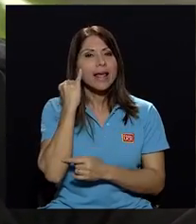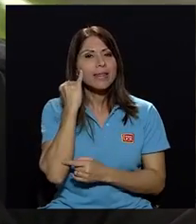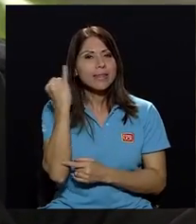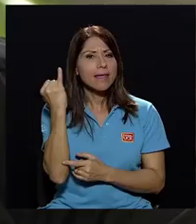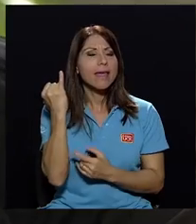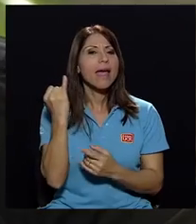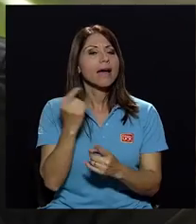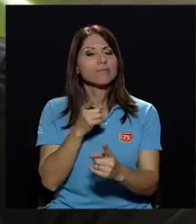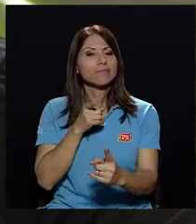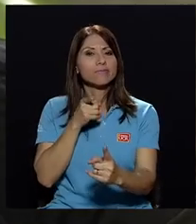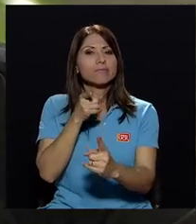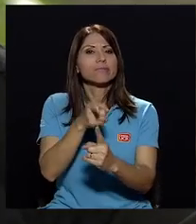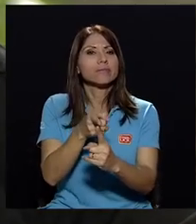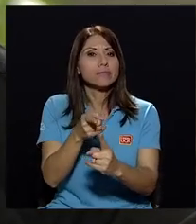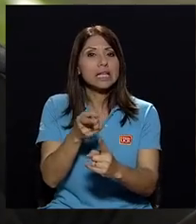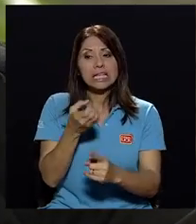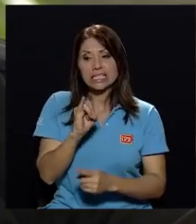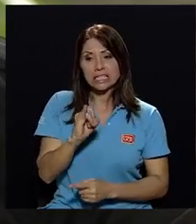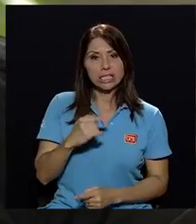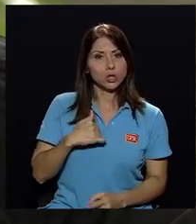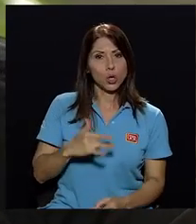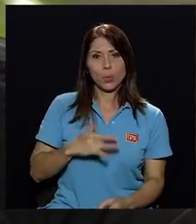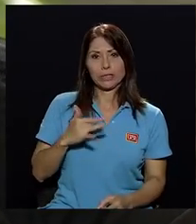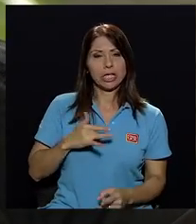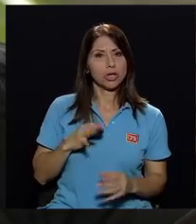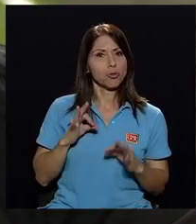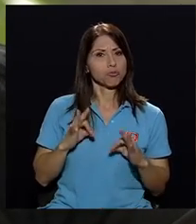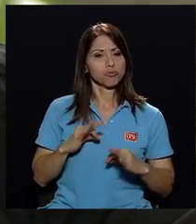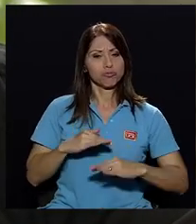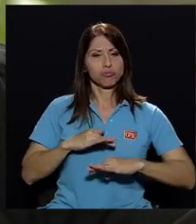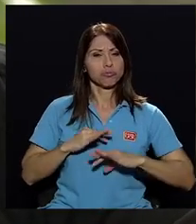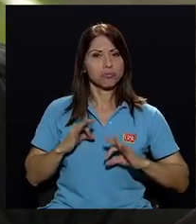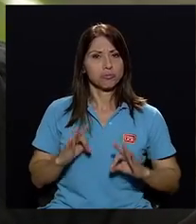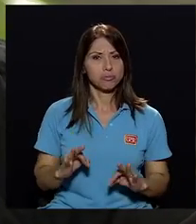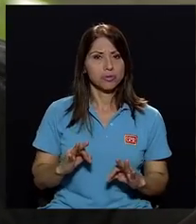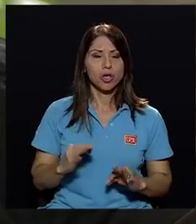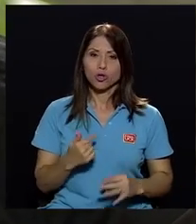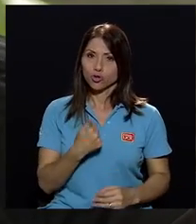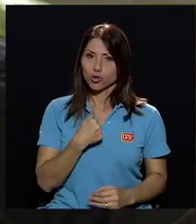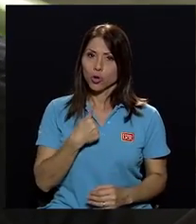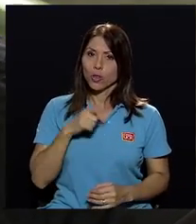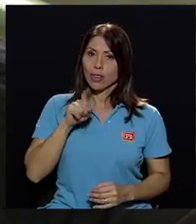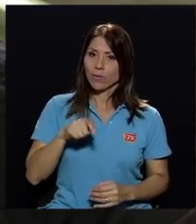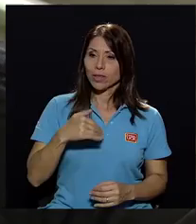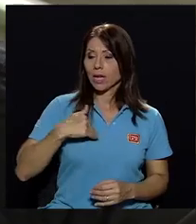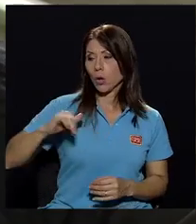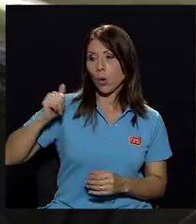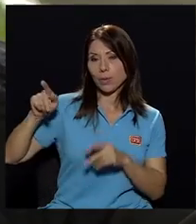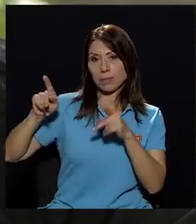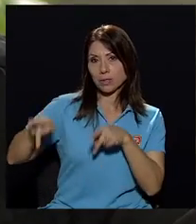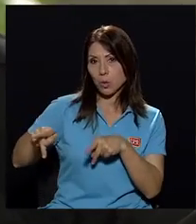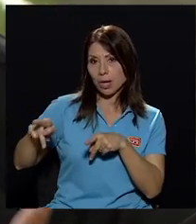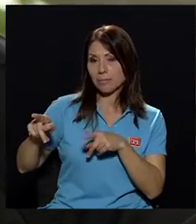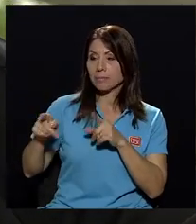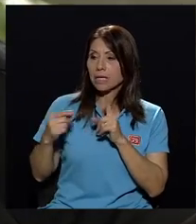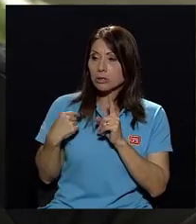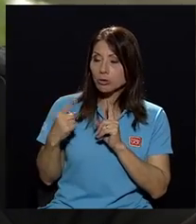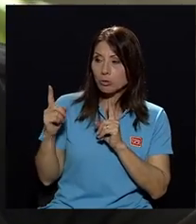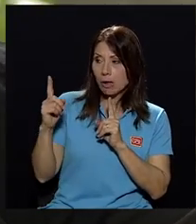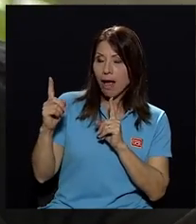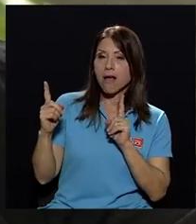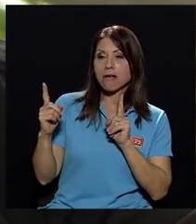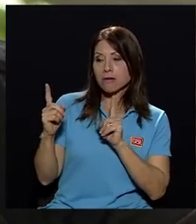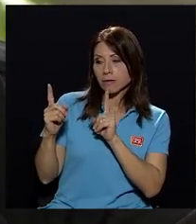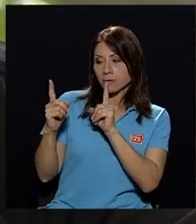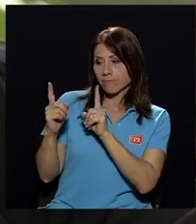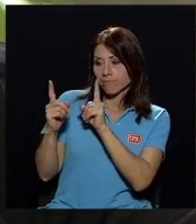o lo que se procuraría es que si yo no me siento a gusto, si no me siento bien, tener yo una persona a quien me pueda acercar, le